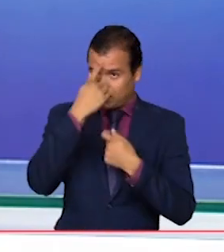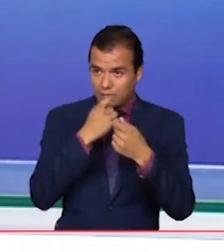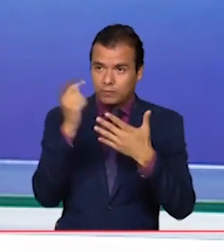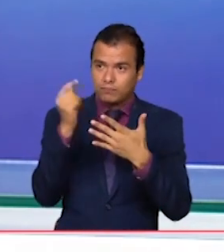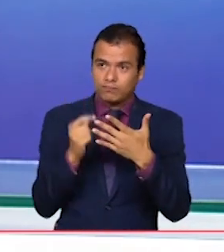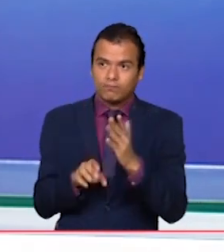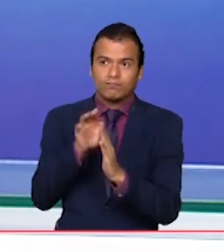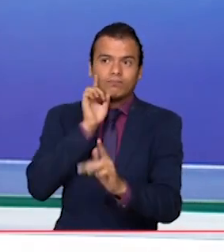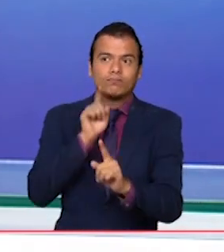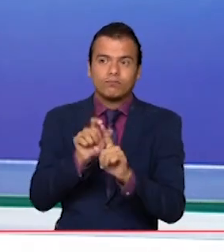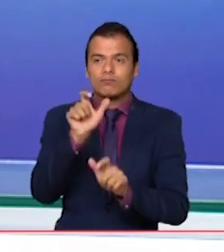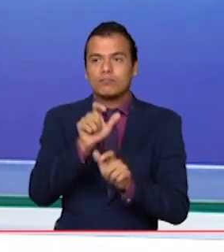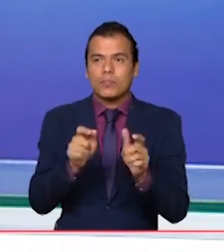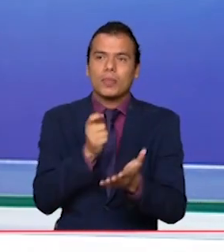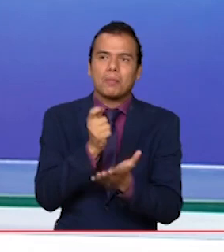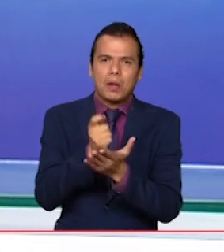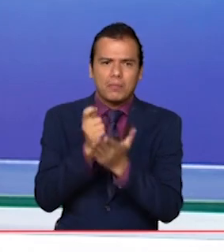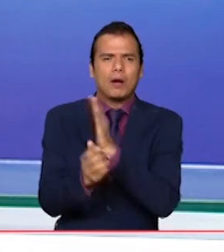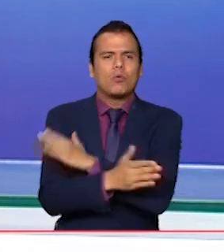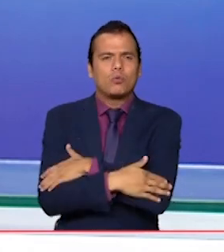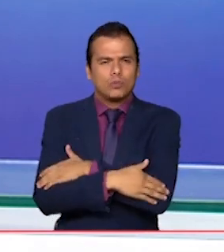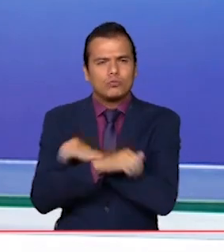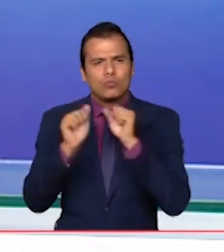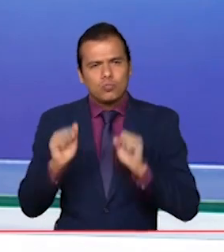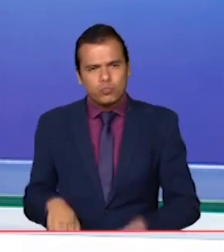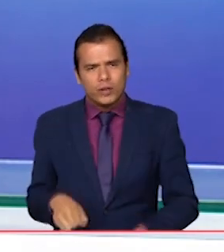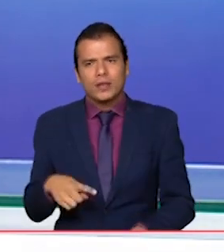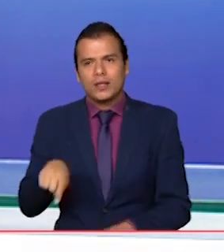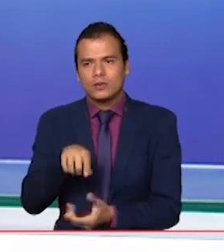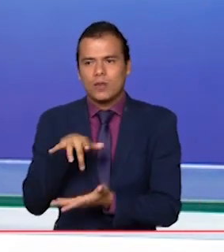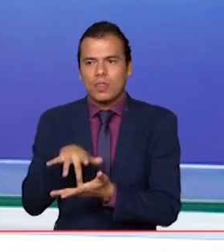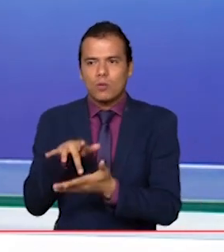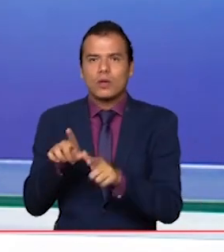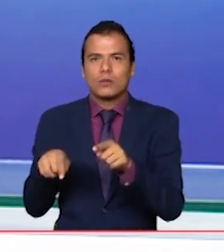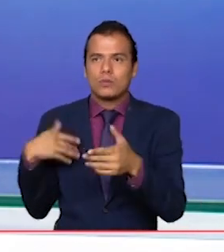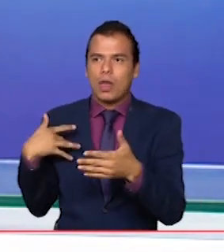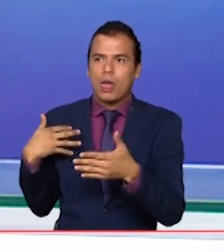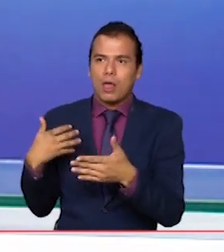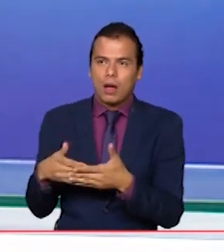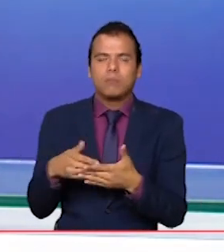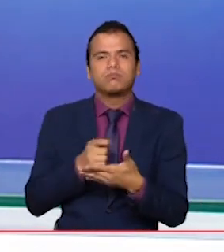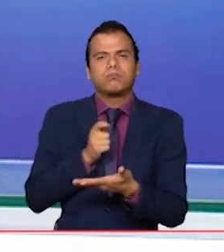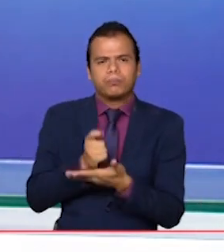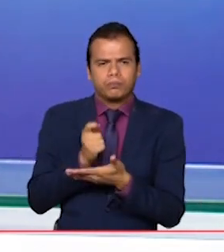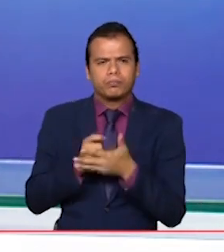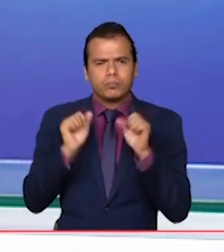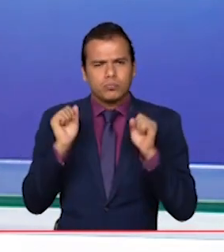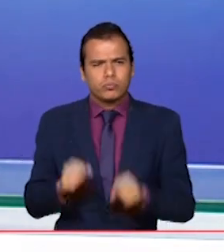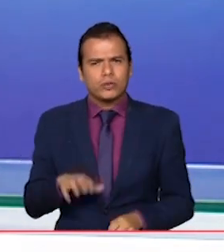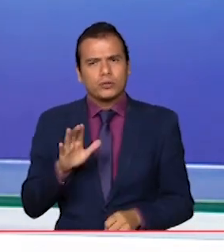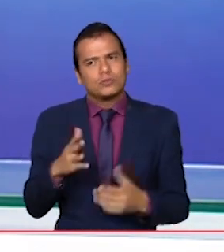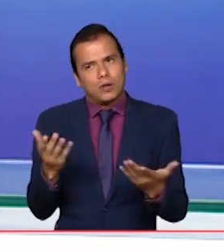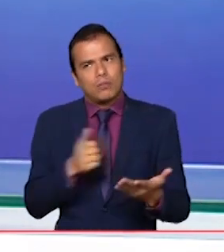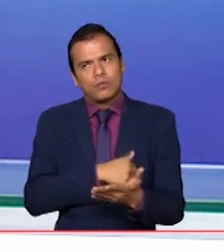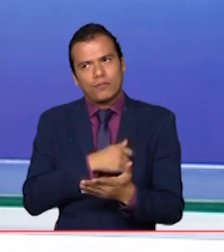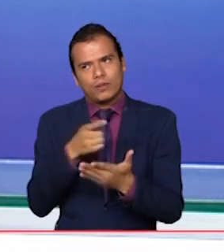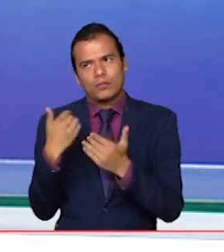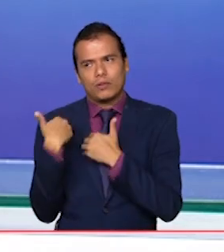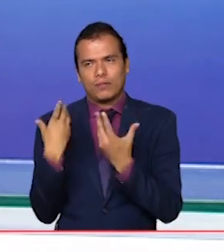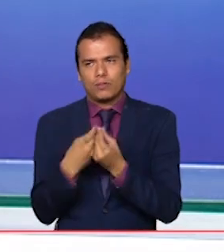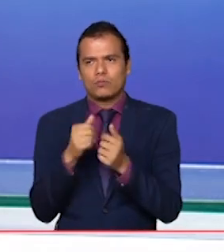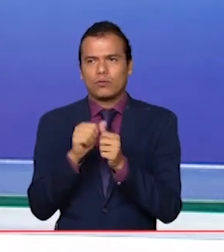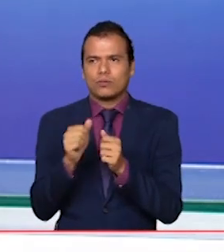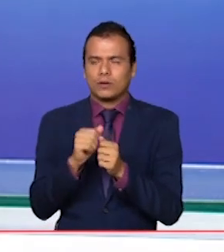de descuento y acuerdos de pago para que los contribuyentes morosos puedan ponerse al día con temas como el predial. Carmen Alicia Sarmiento,